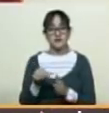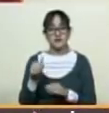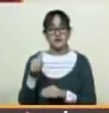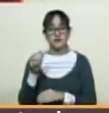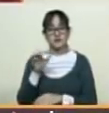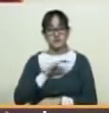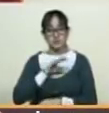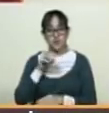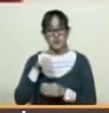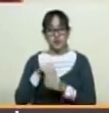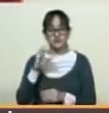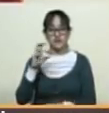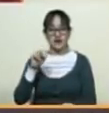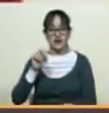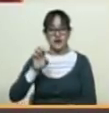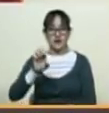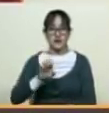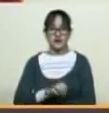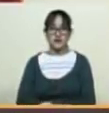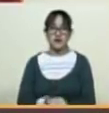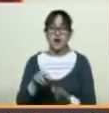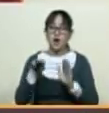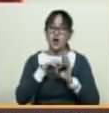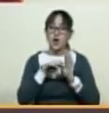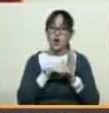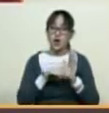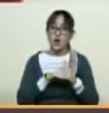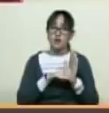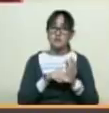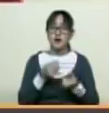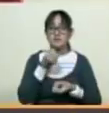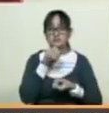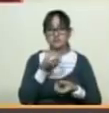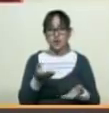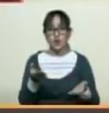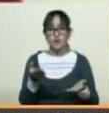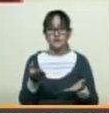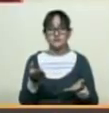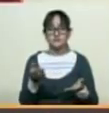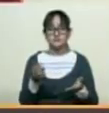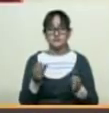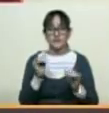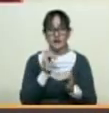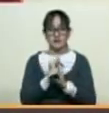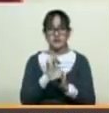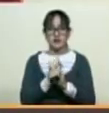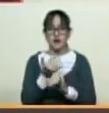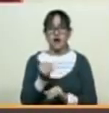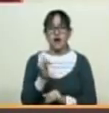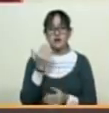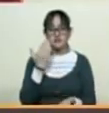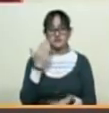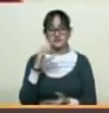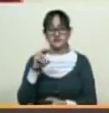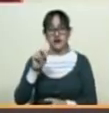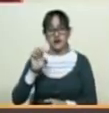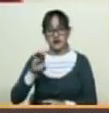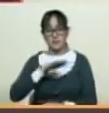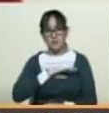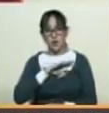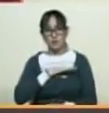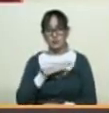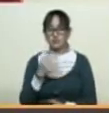del Consejo Nacional Electoral. Las normas están publicadas en la página oficial del Consejo